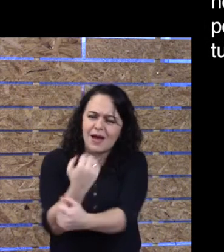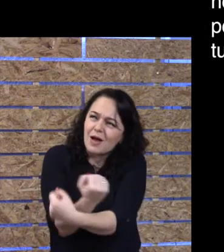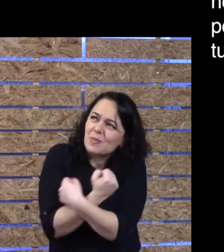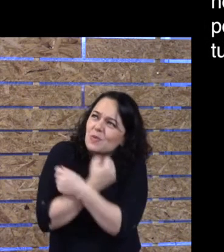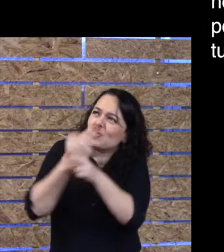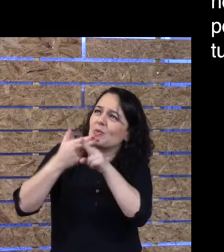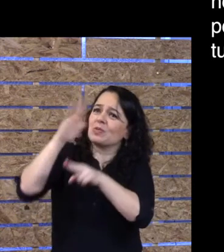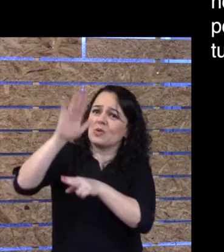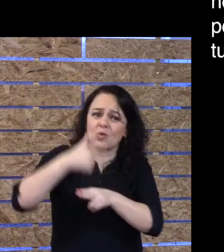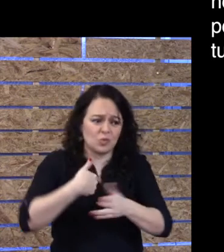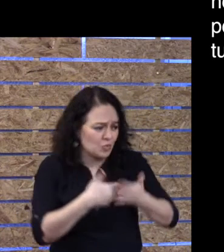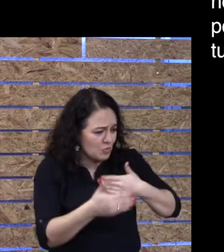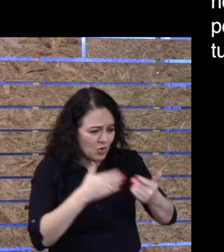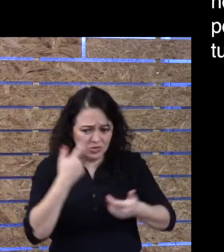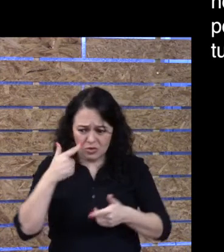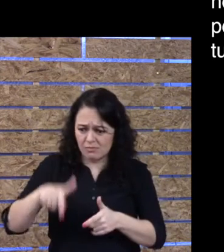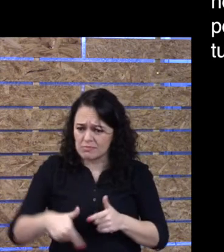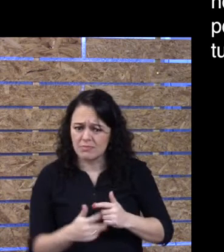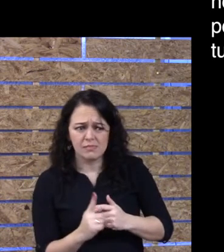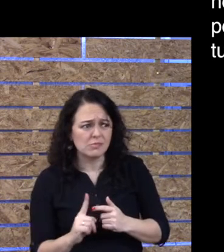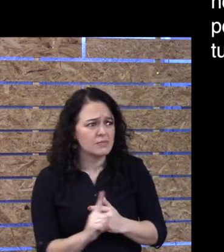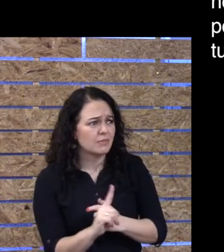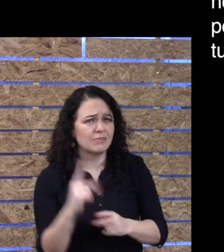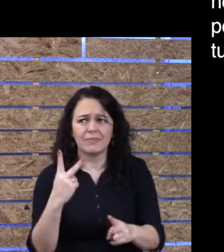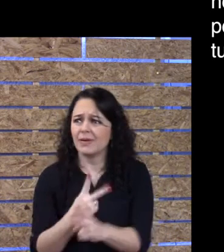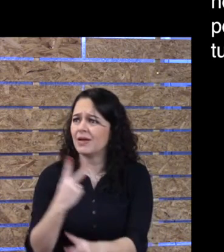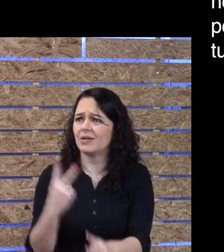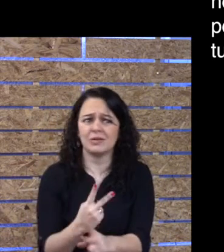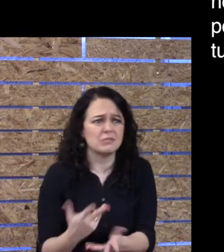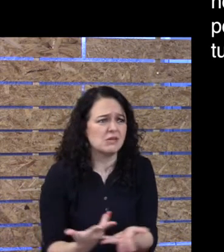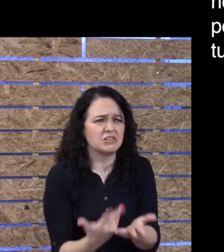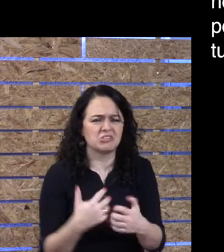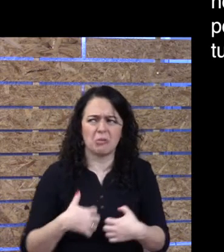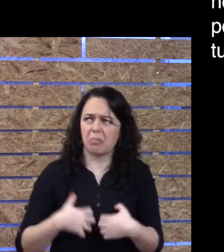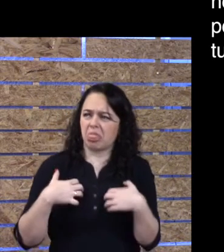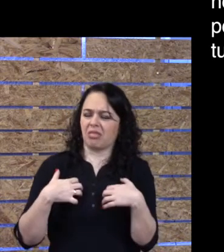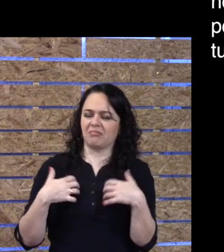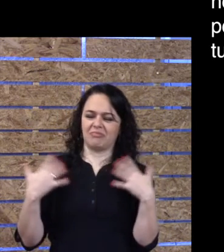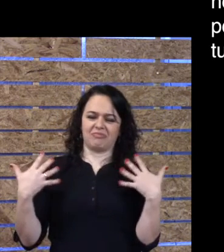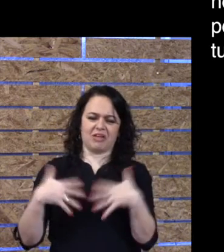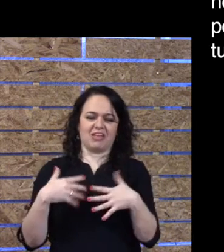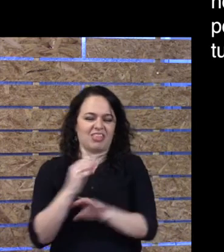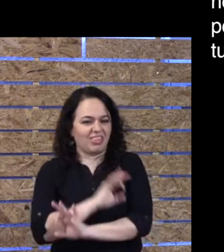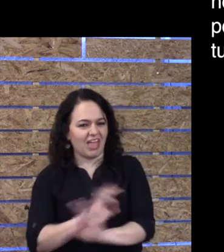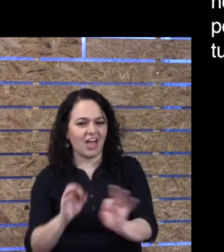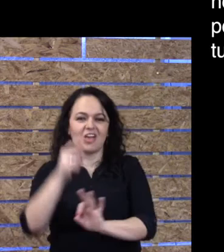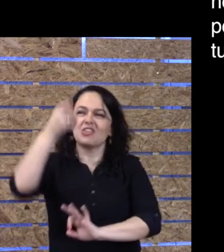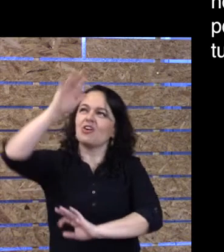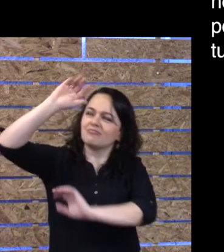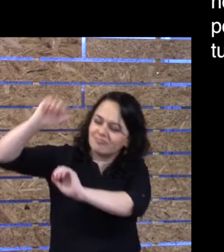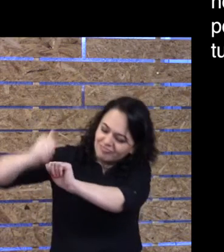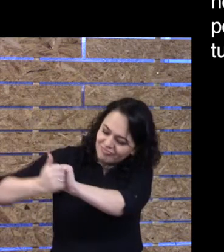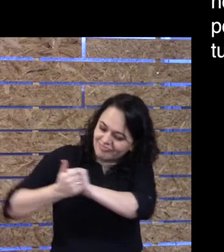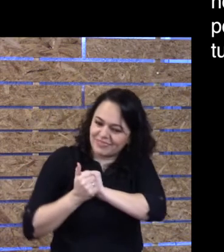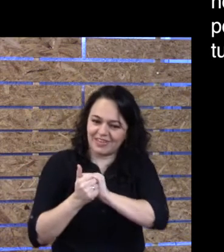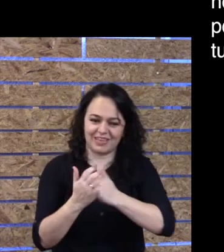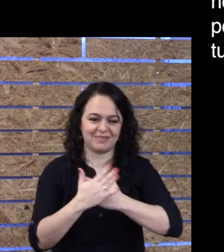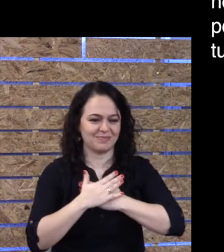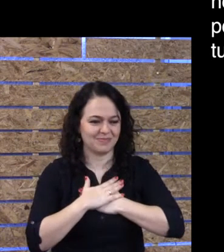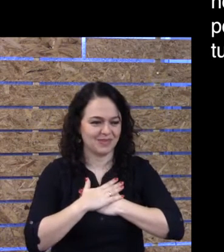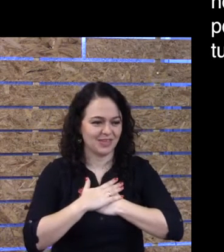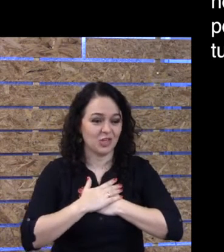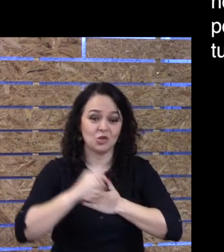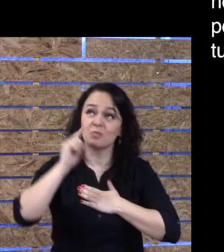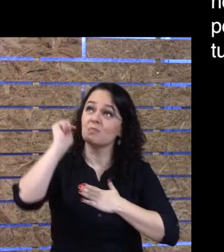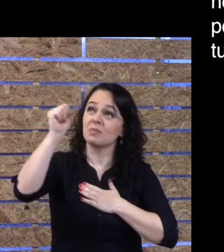valles tenebrosos, no temo peligro alguno, porque tú estás a mi lado. Tu vara